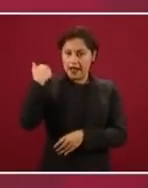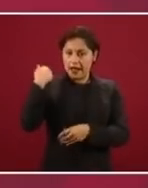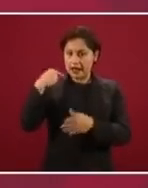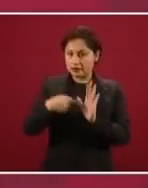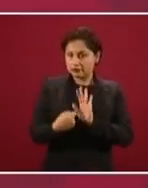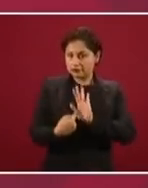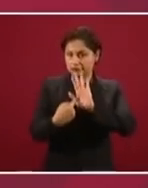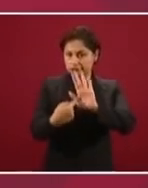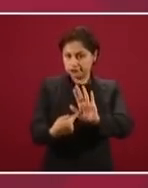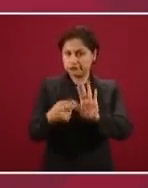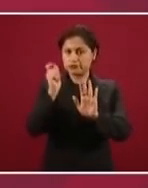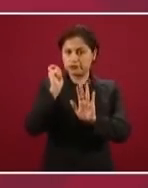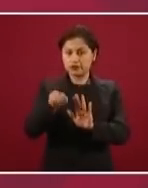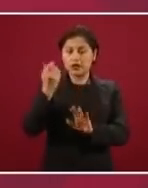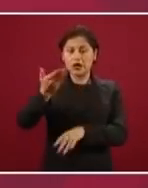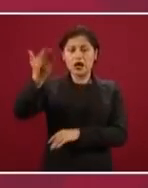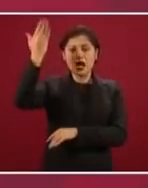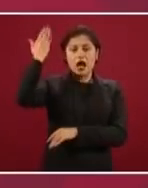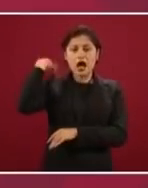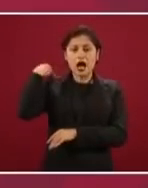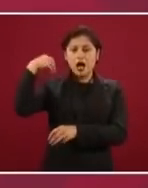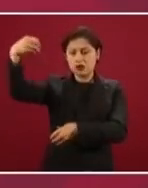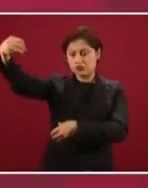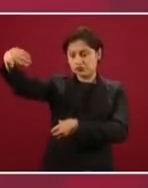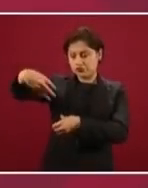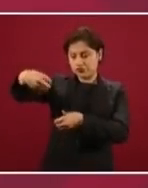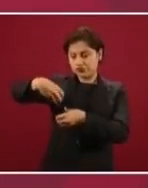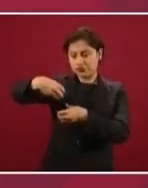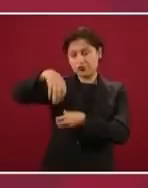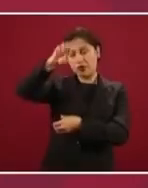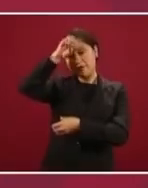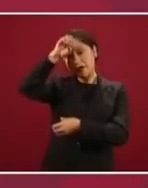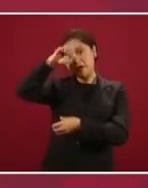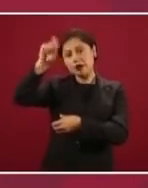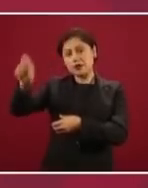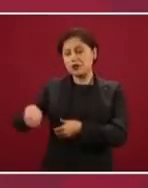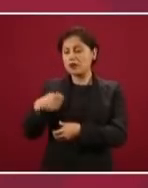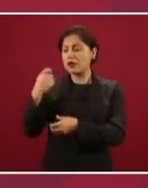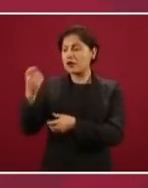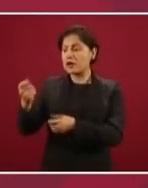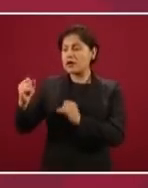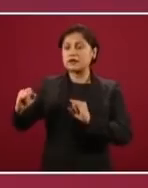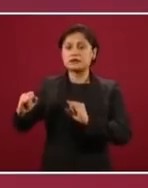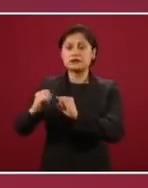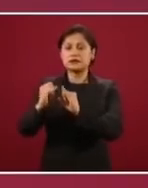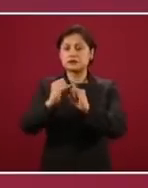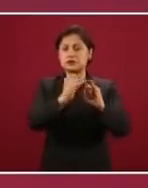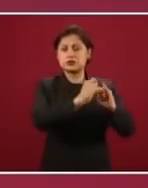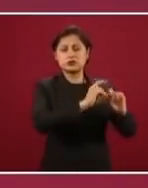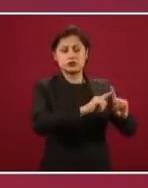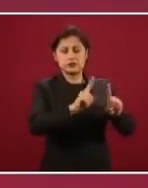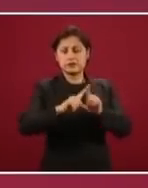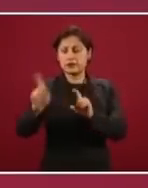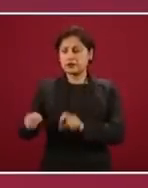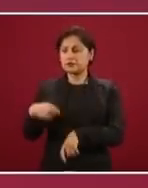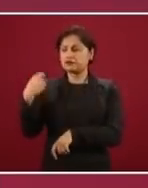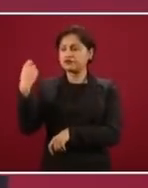por muchas instancias del gobierno federal del gobierno estatal si llegaba